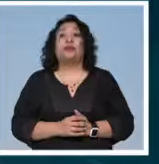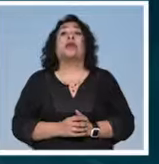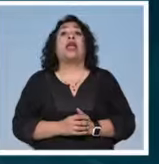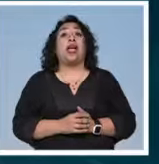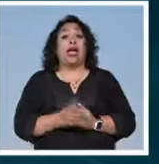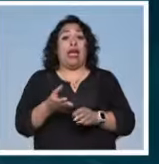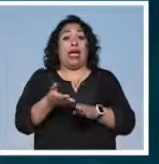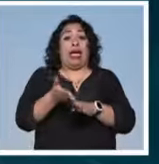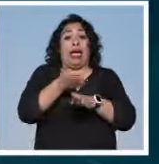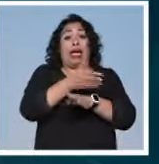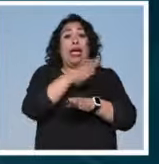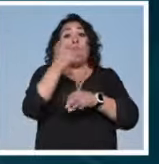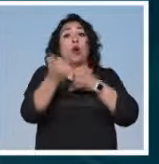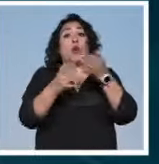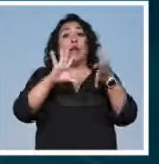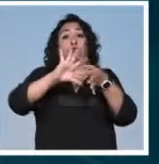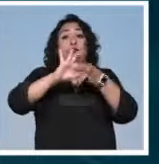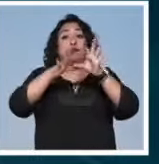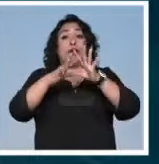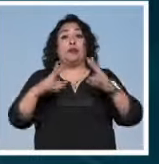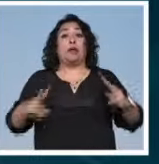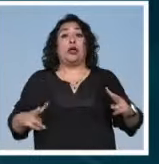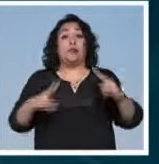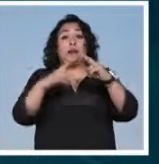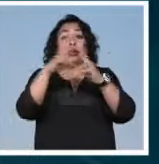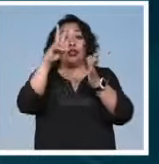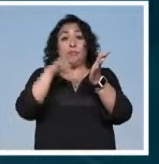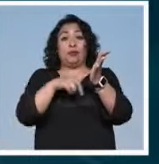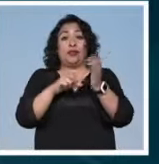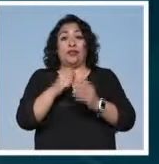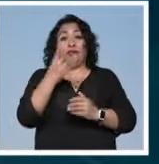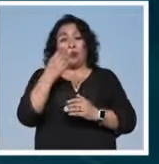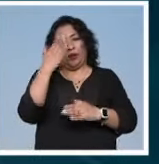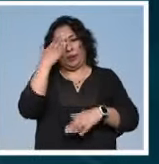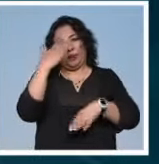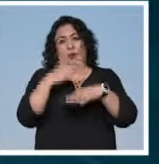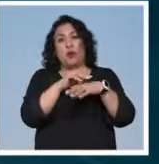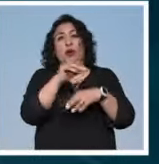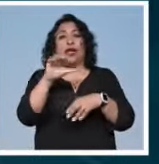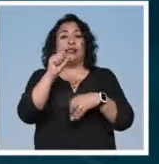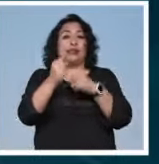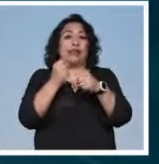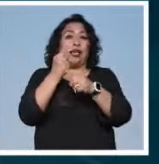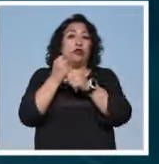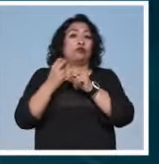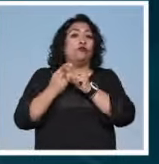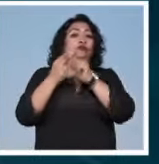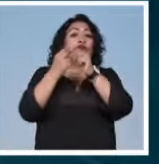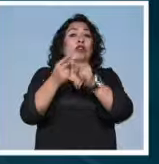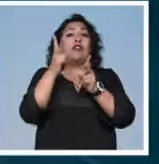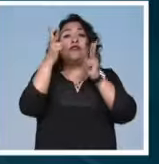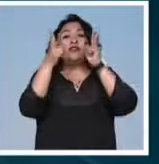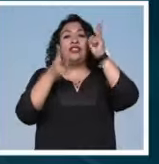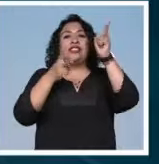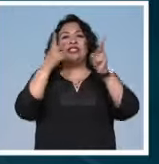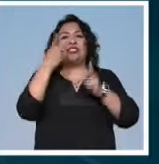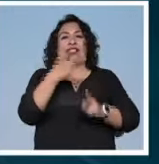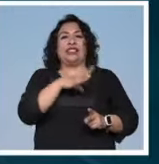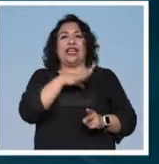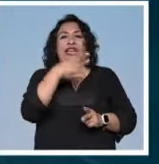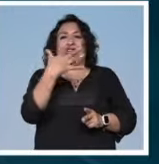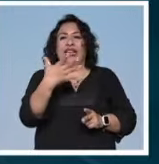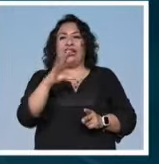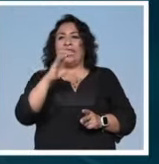Como preámbulo de los Juegos Olímpicos París 2024 y en conmemoración de los 60 años de la visita del general Charles de Gaulle a